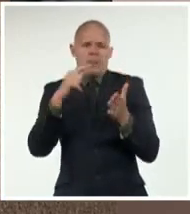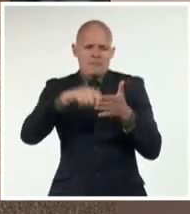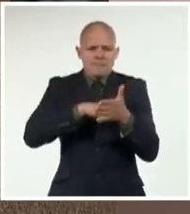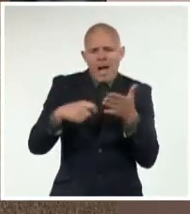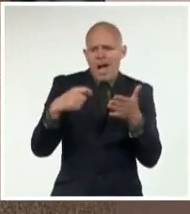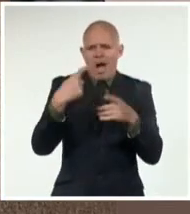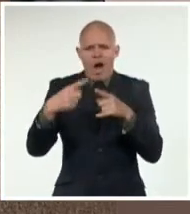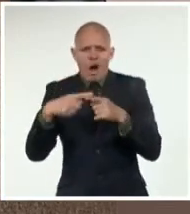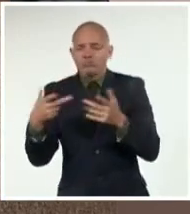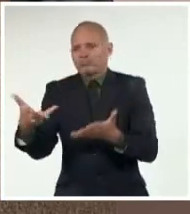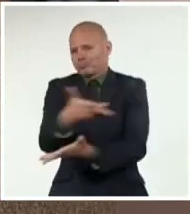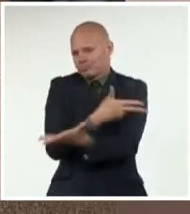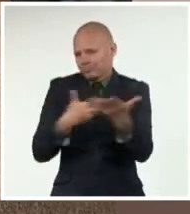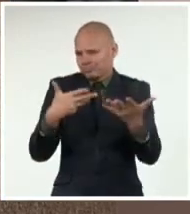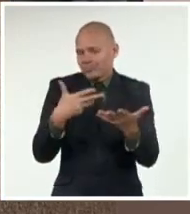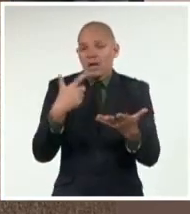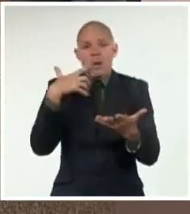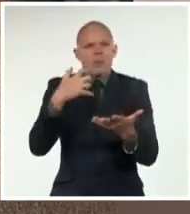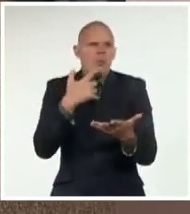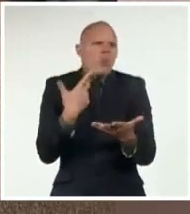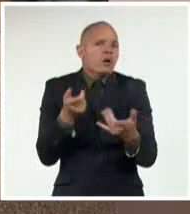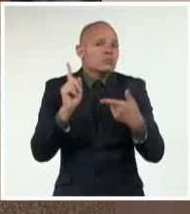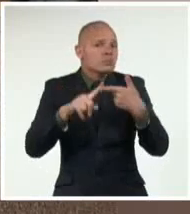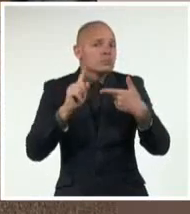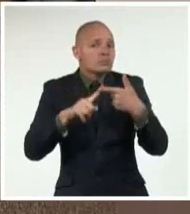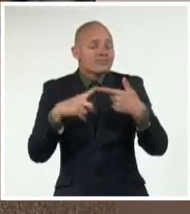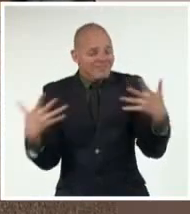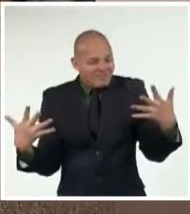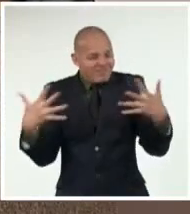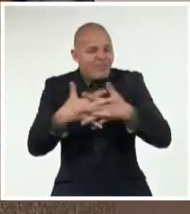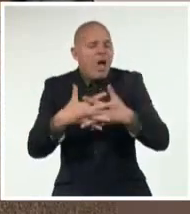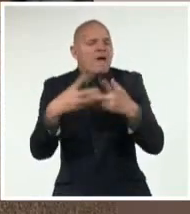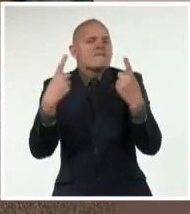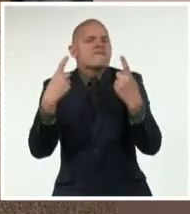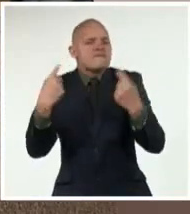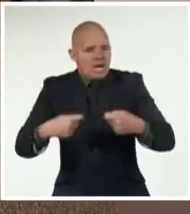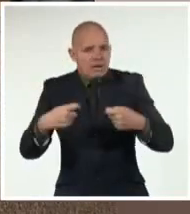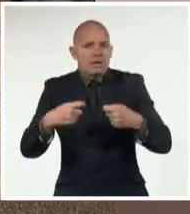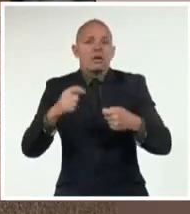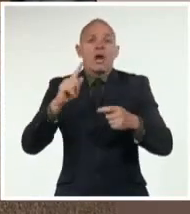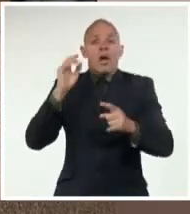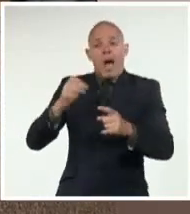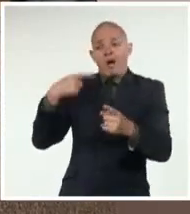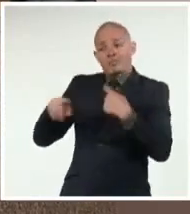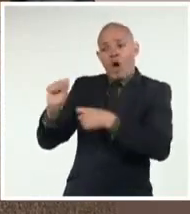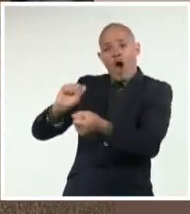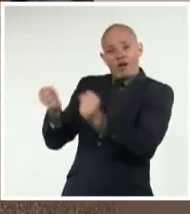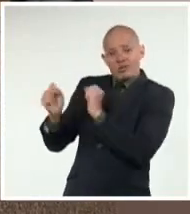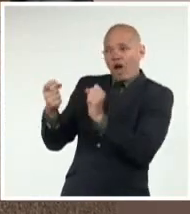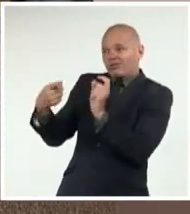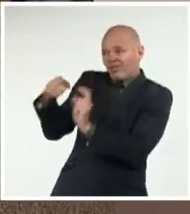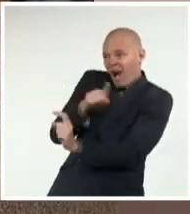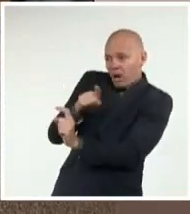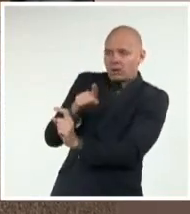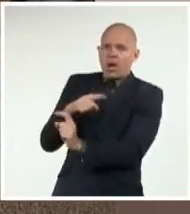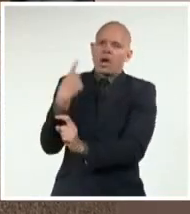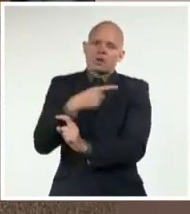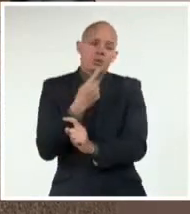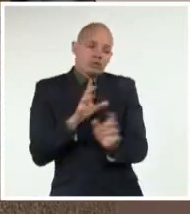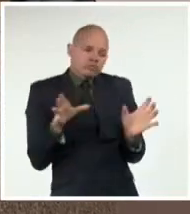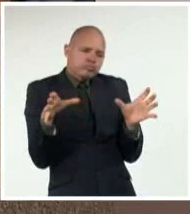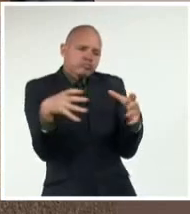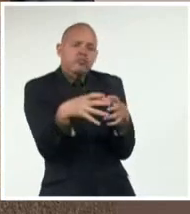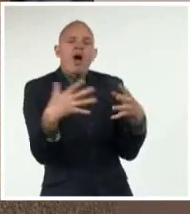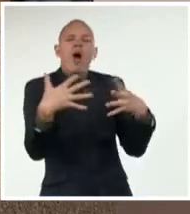la necesaria unidad para enfrentar la arremetida del imperialismo, el auge de la ultraderecha, la reemergencia